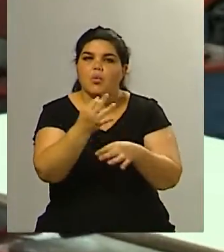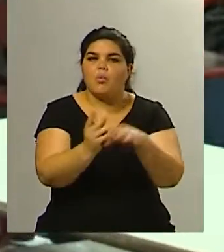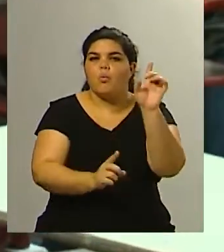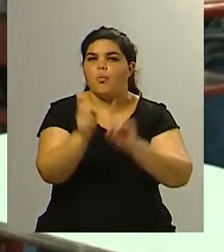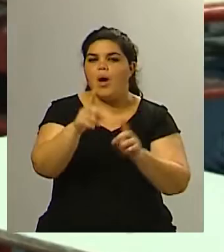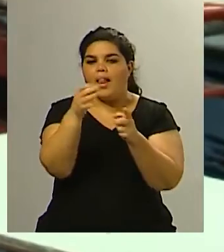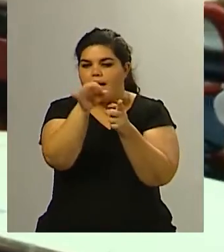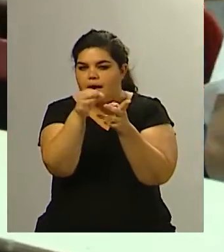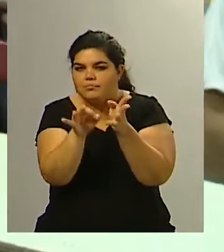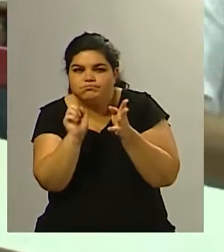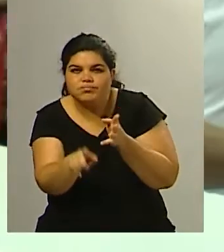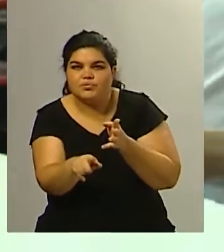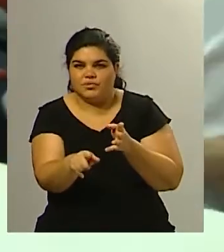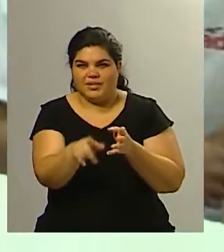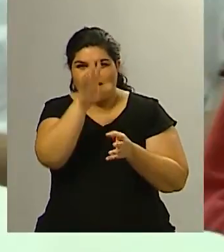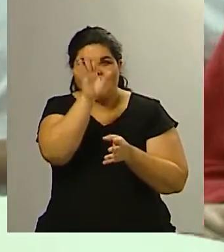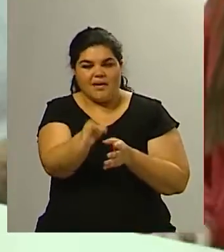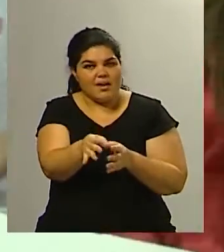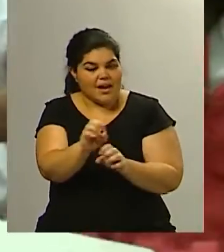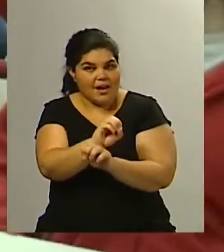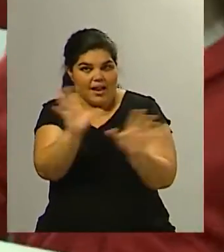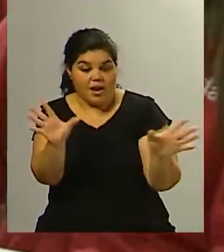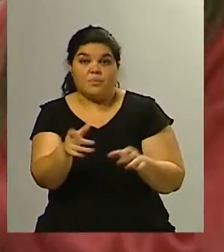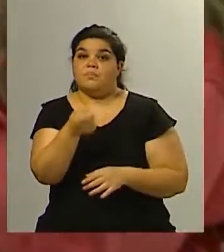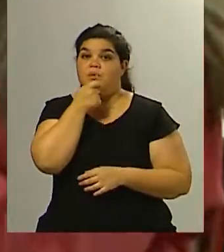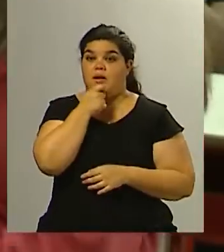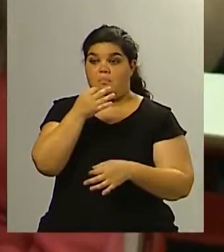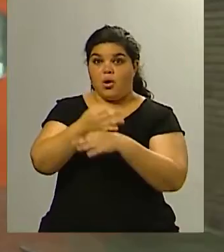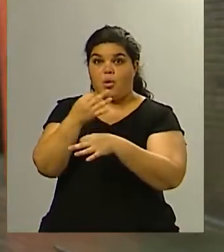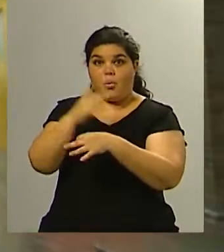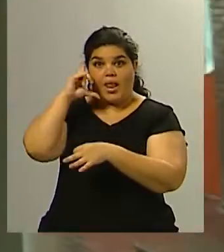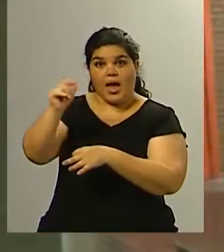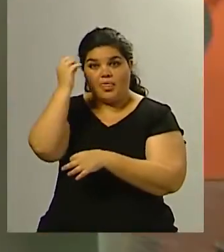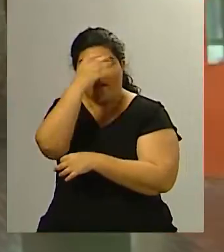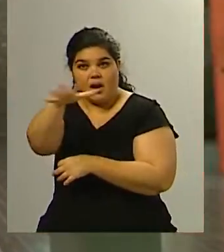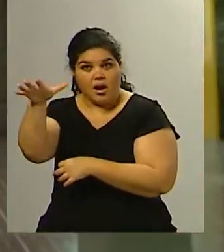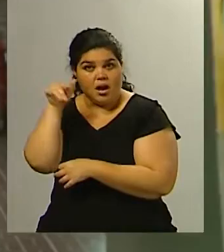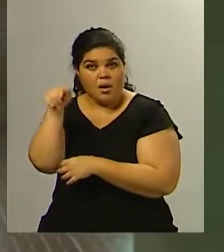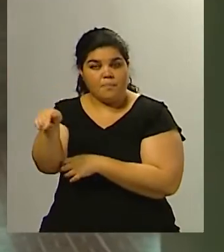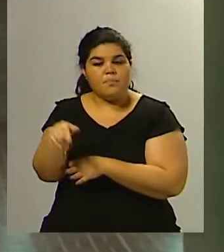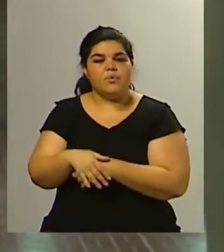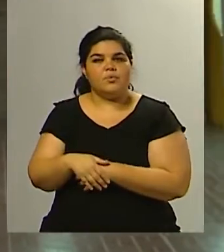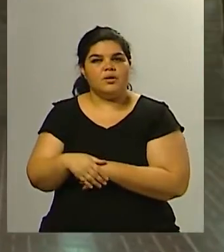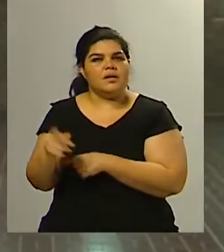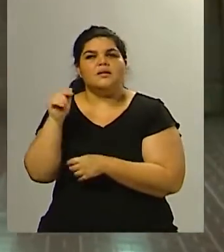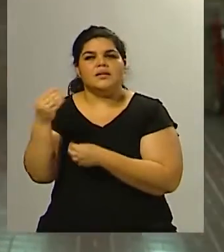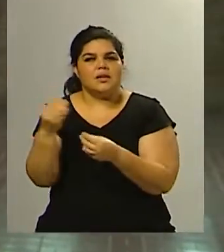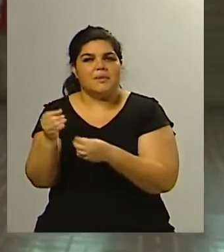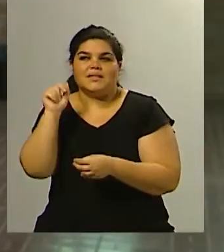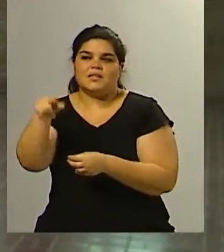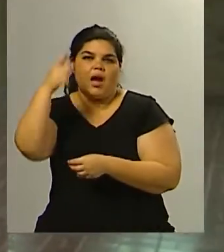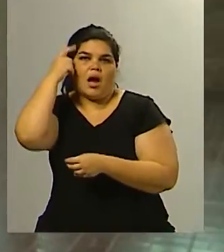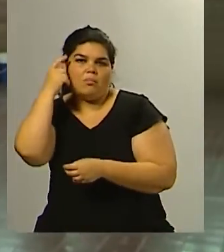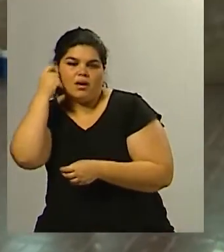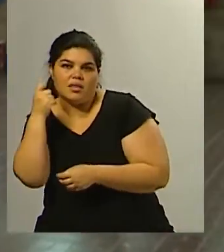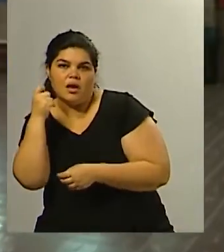tiene, porque claramente una escuela urbana marginal va a tener algunos desarrollos de aprendizajes que una rural no,